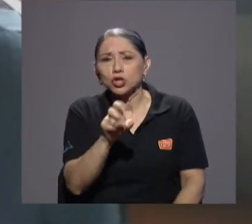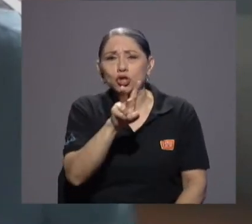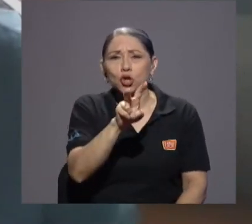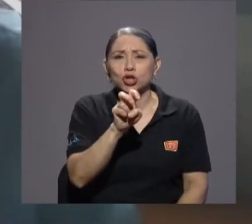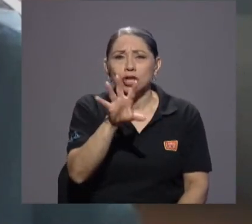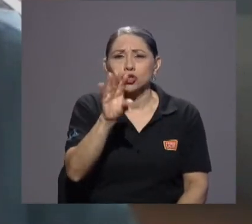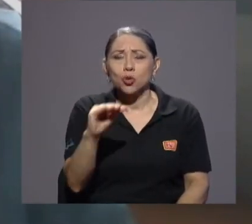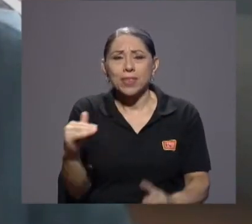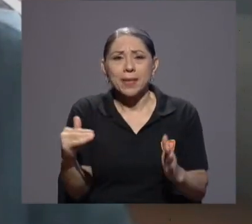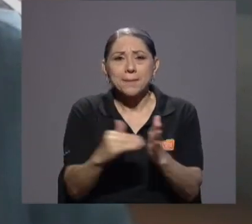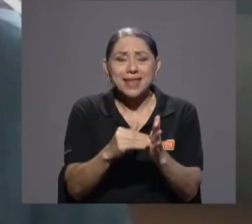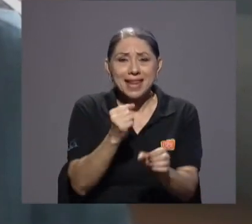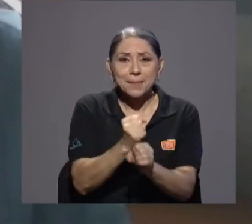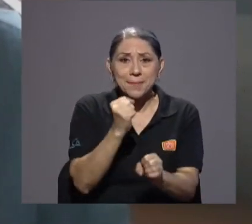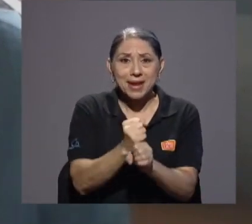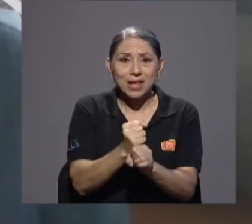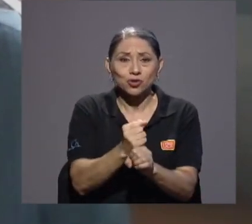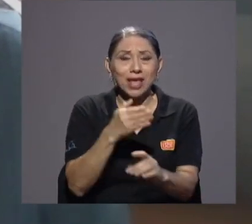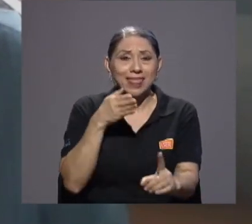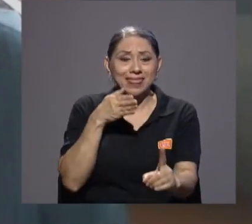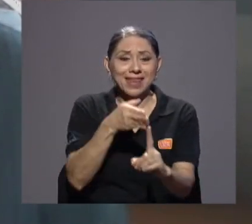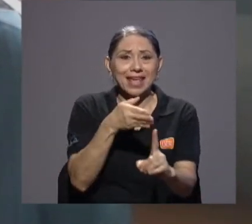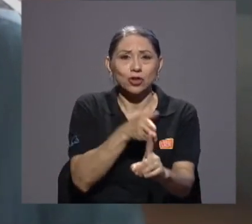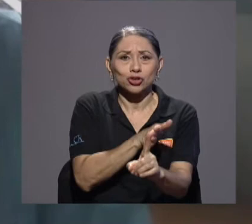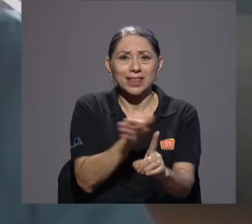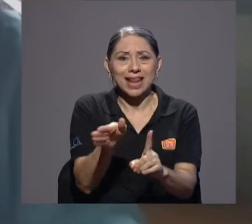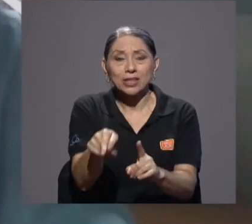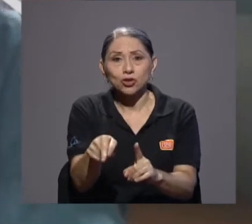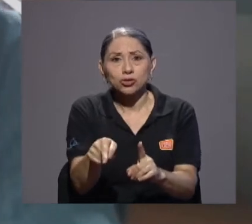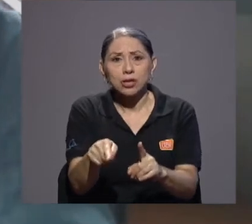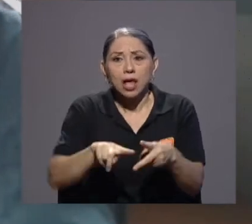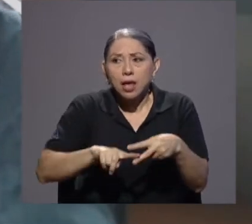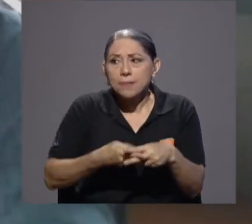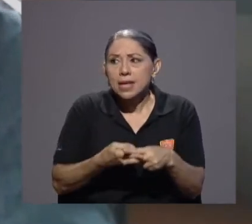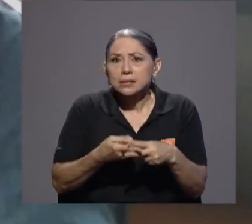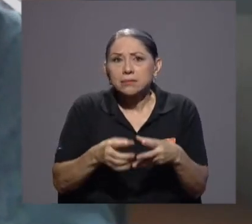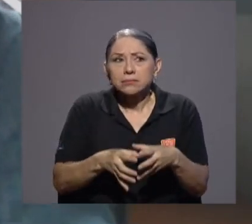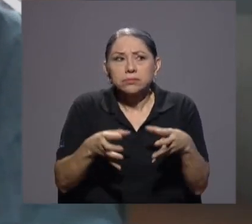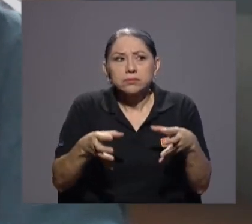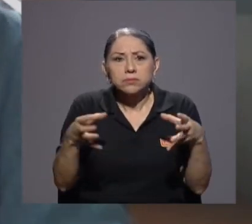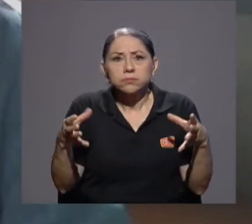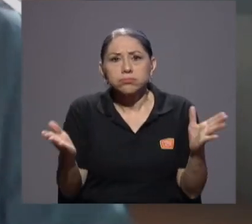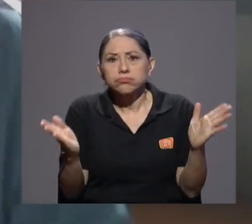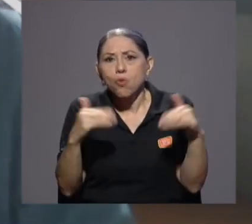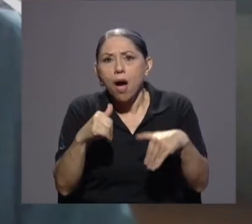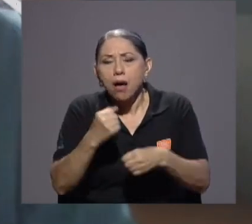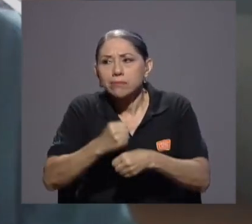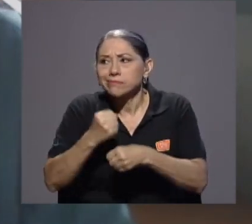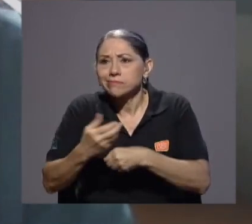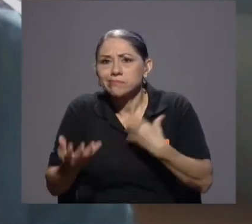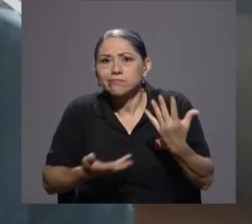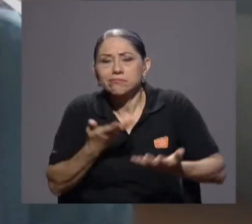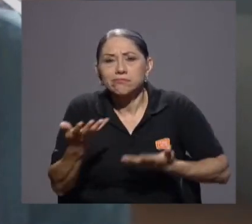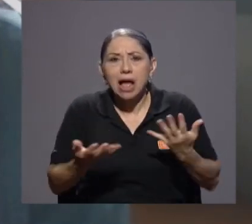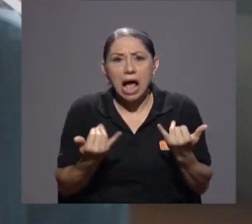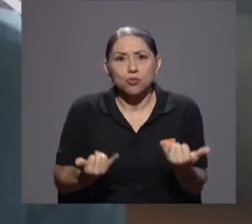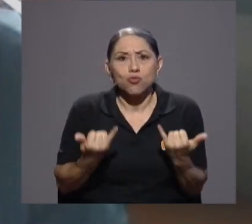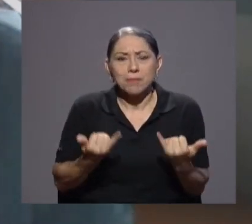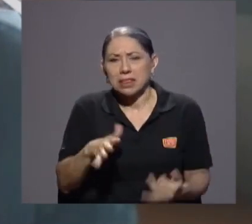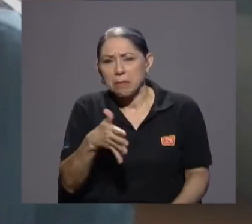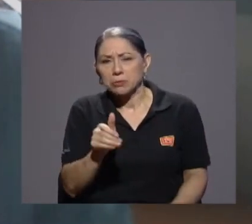entre directos e indirectos, empiecen a aumentar el gran desempleo que actualmente se coloca en alrededor de